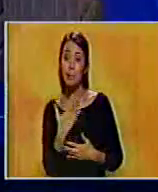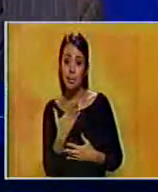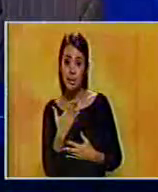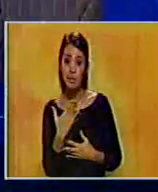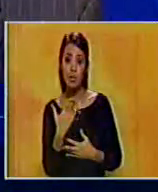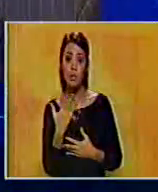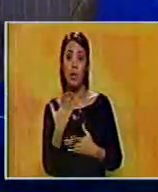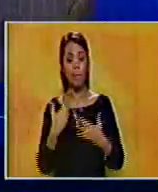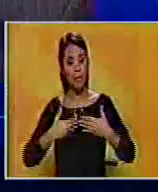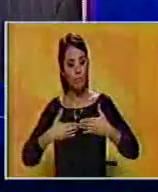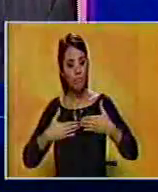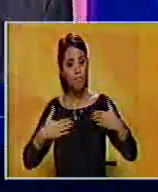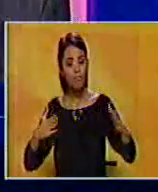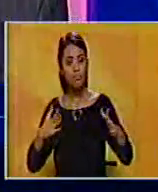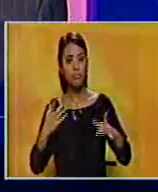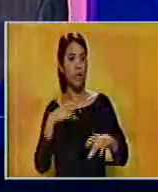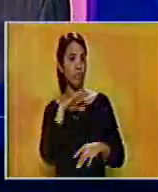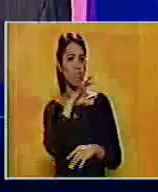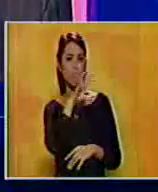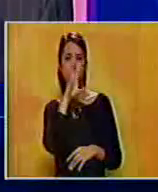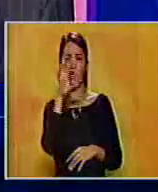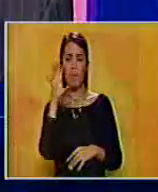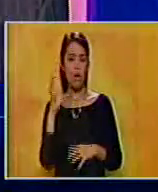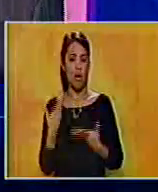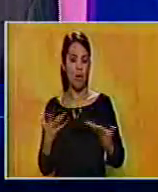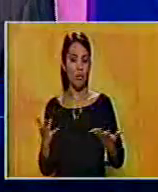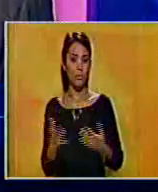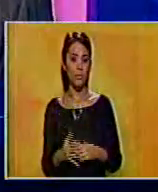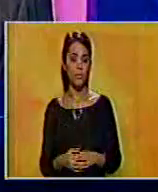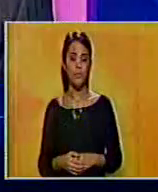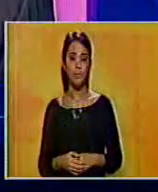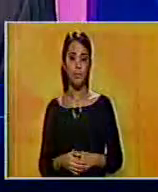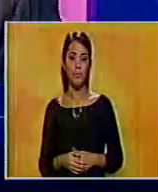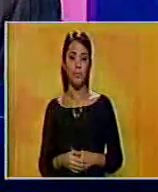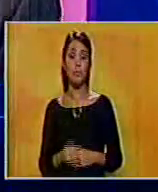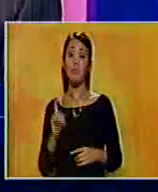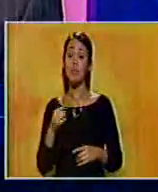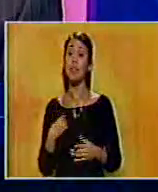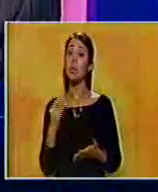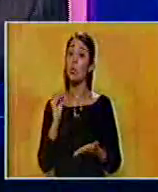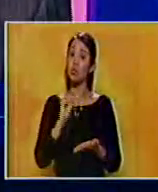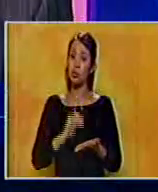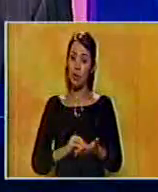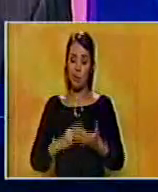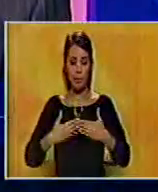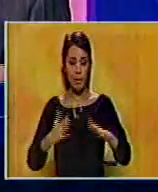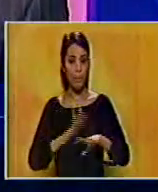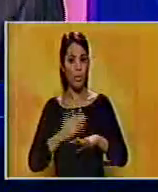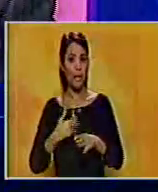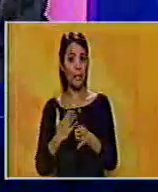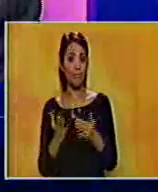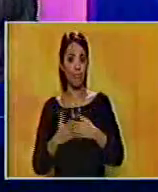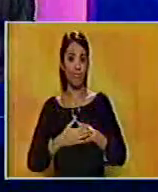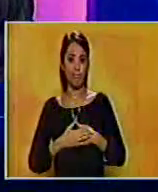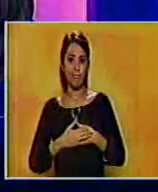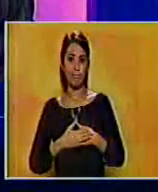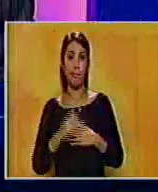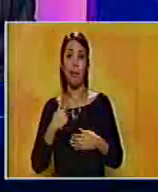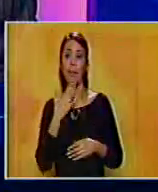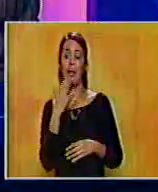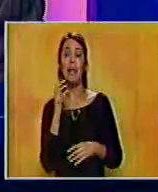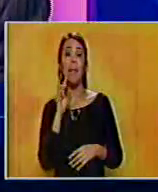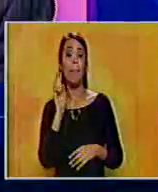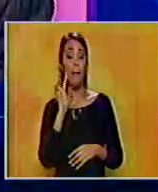abrir un consulado en cualquier parte del mundo. Todo consulado que se abre, y se va a reabrir porque se cerró, tiene que pedirle permiso al